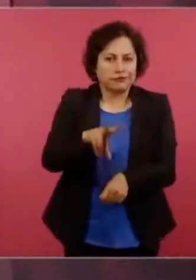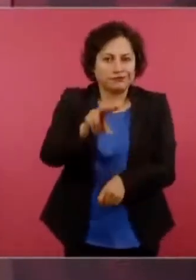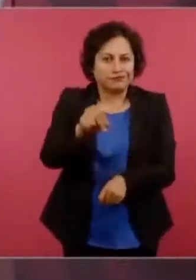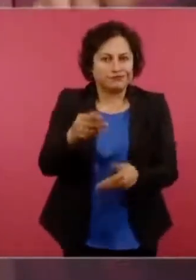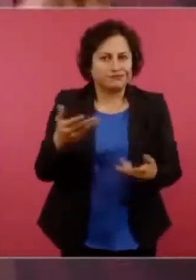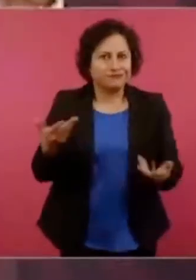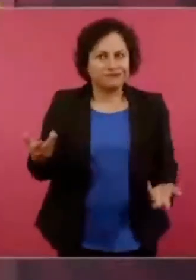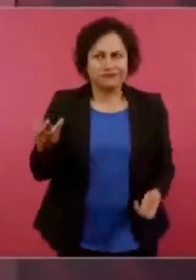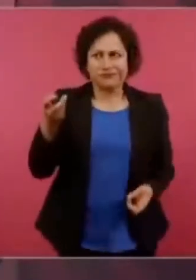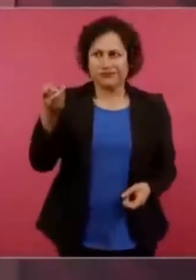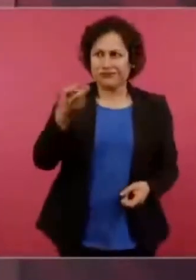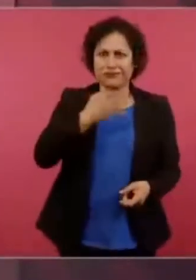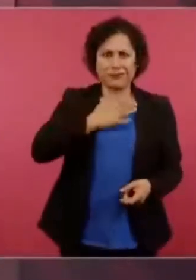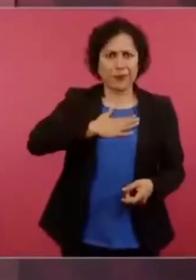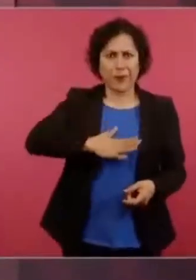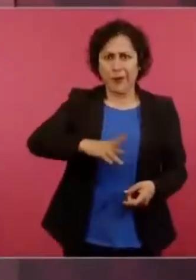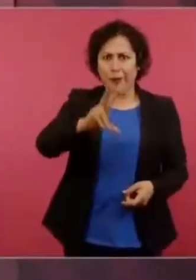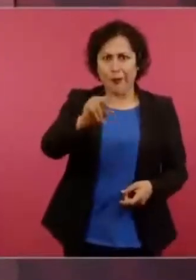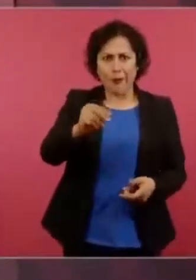a todas luces,